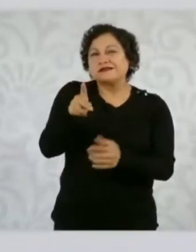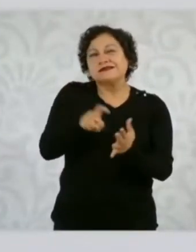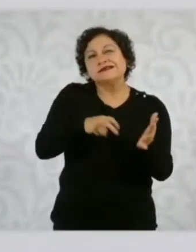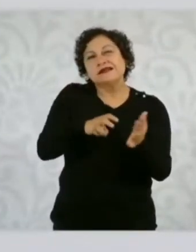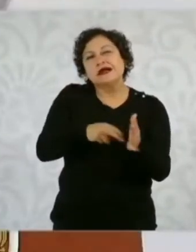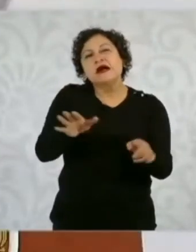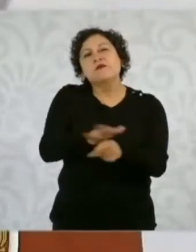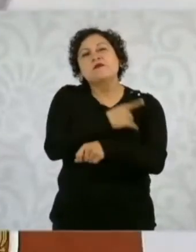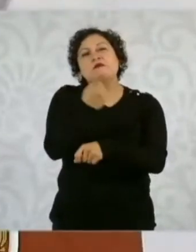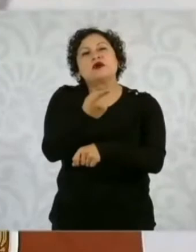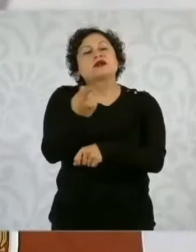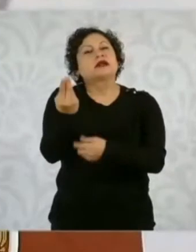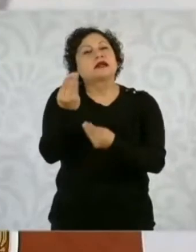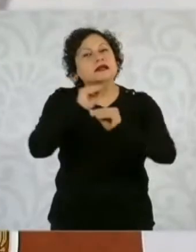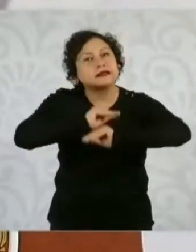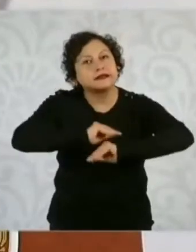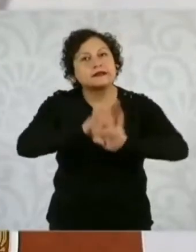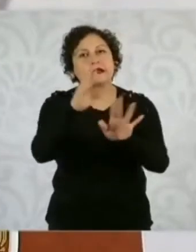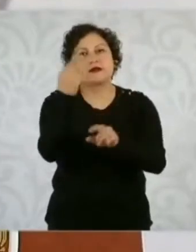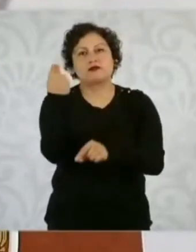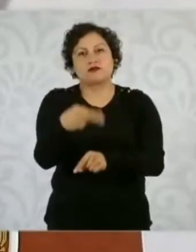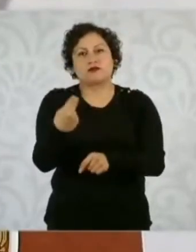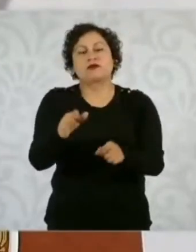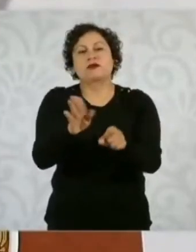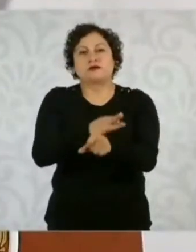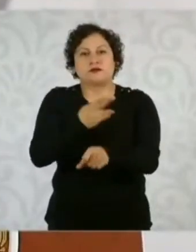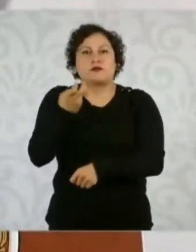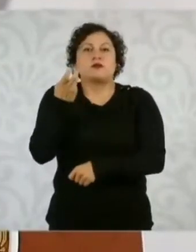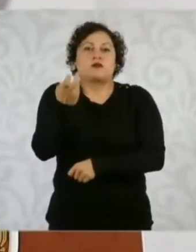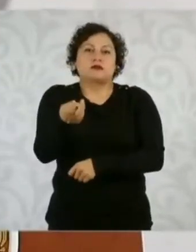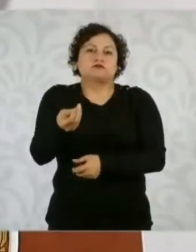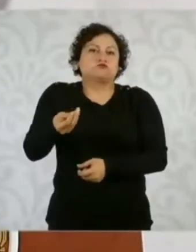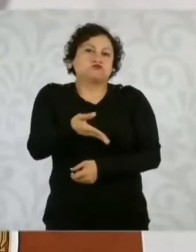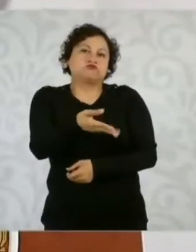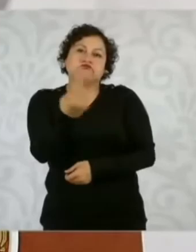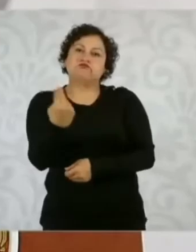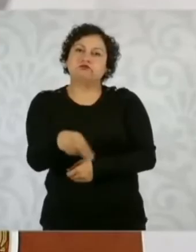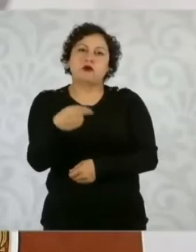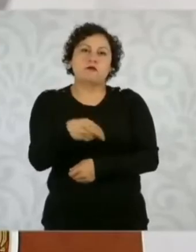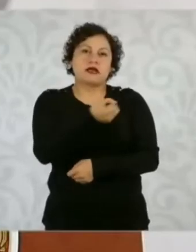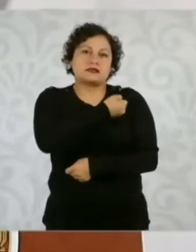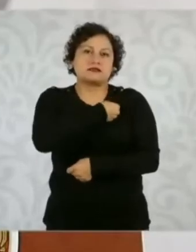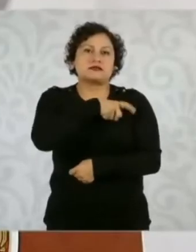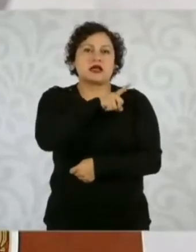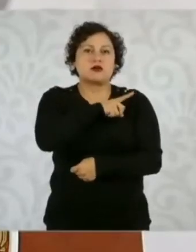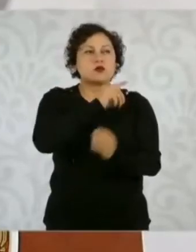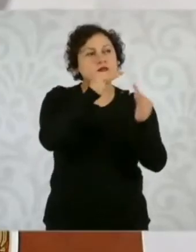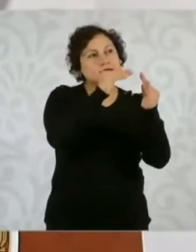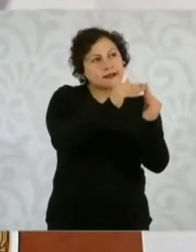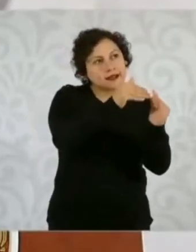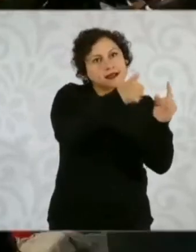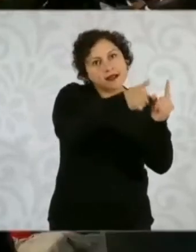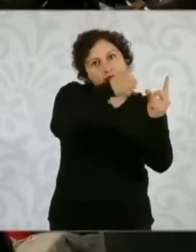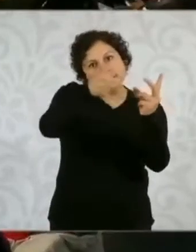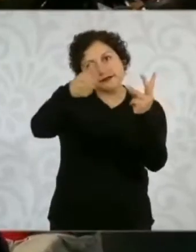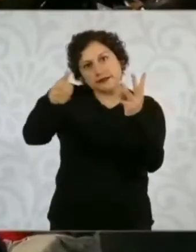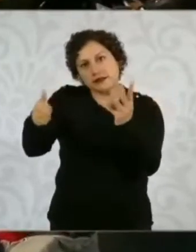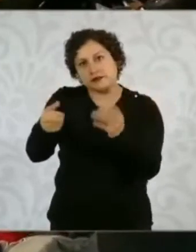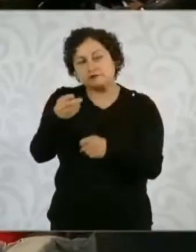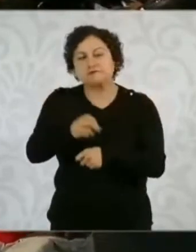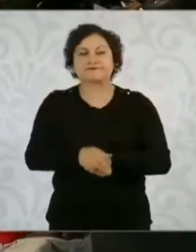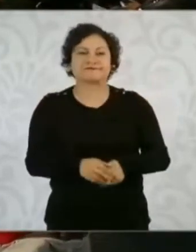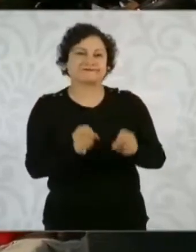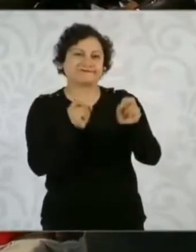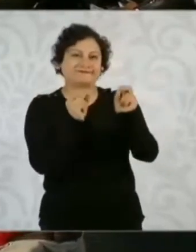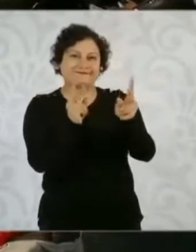mejor. Entonces, por eso le estamos llamando Salud Casa por Casa, que es lo que realmente estamos haciendo. Perfecto.